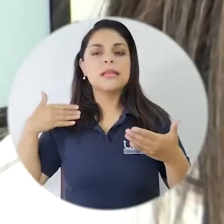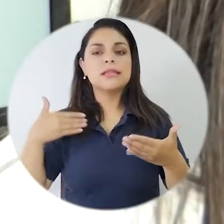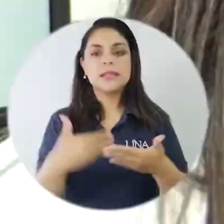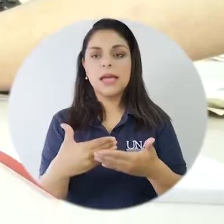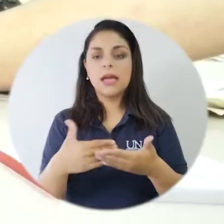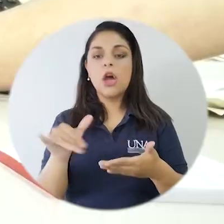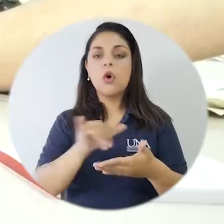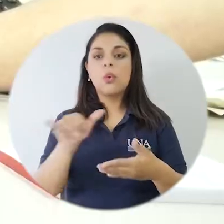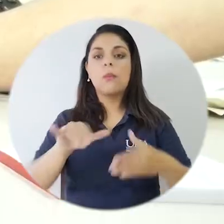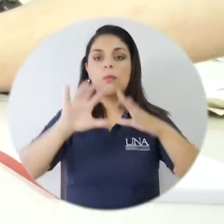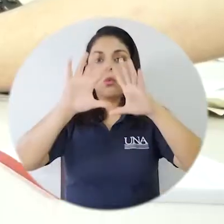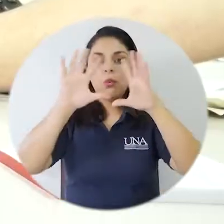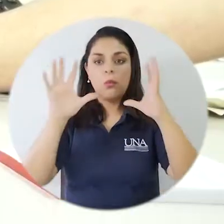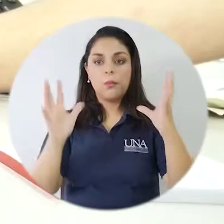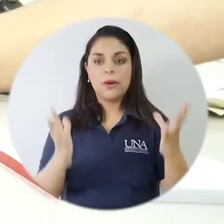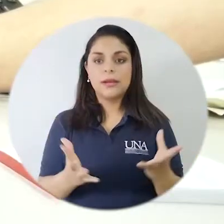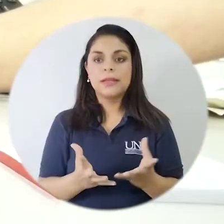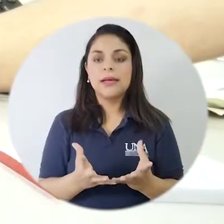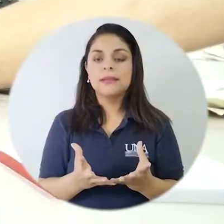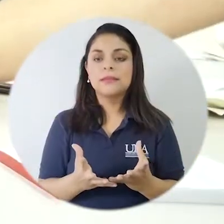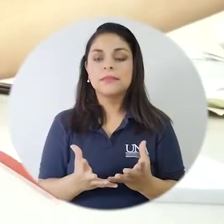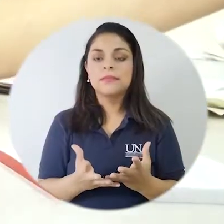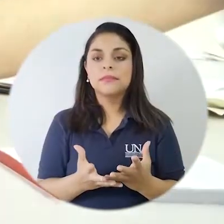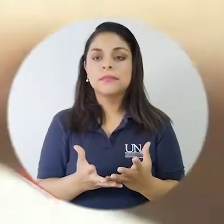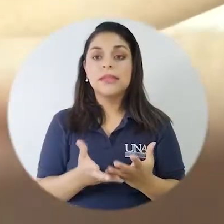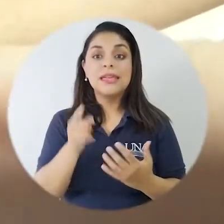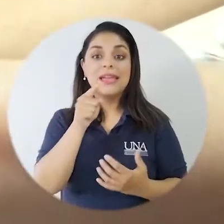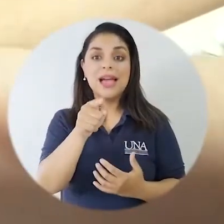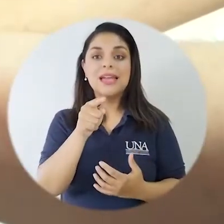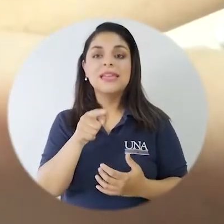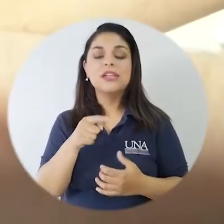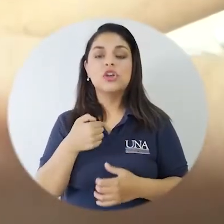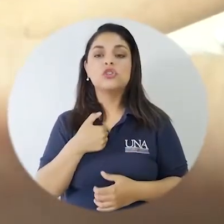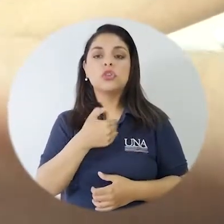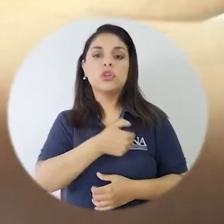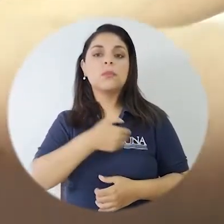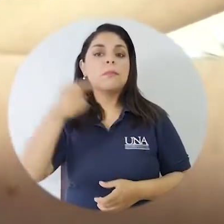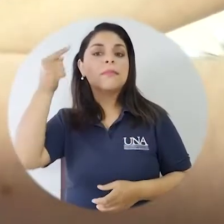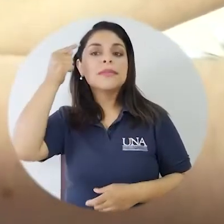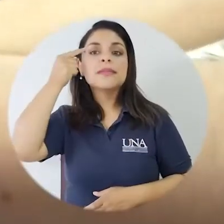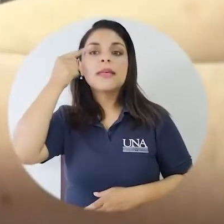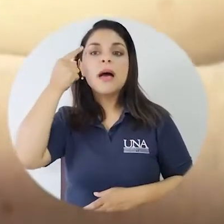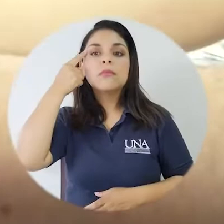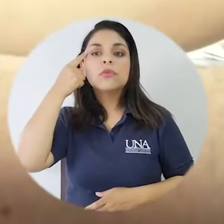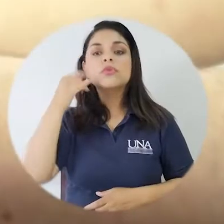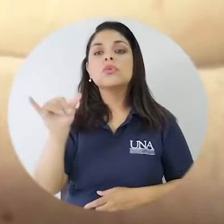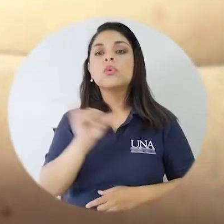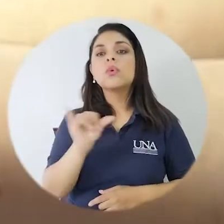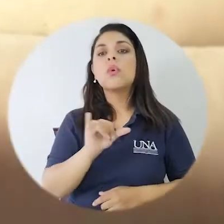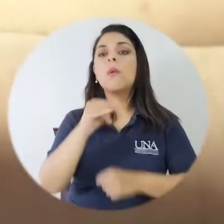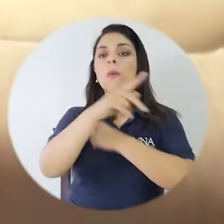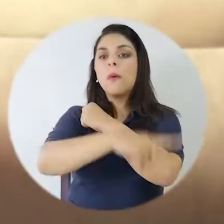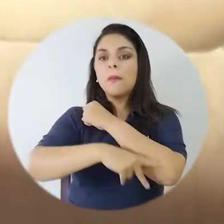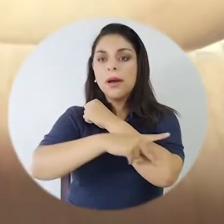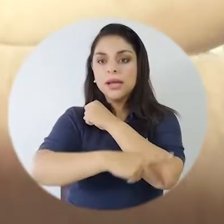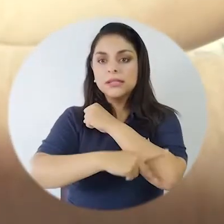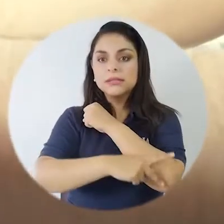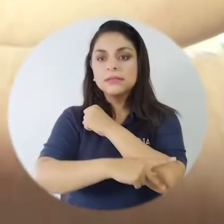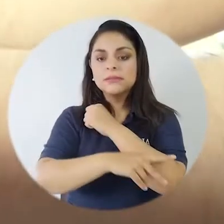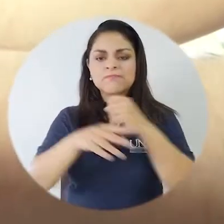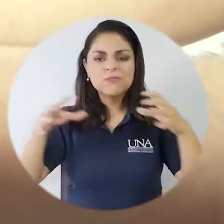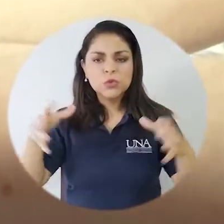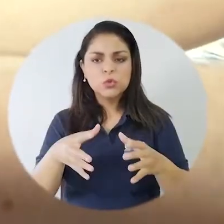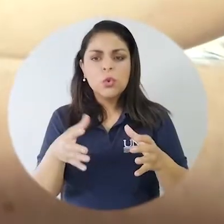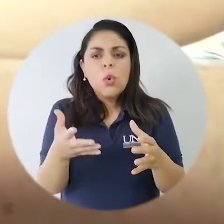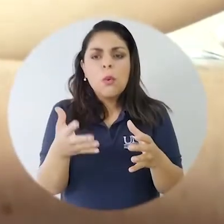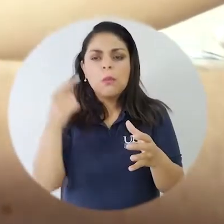humanidad. Y eso es un fenómeno global muy importante que nos lleva a repensarnos incluso como país en términos de las estrategias de desarrollo.